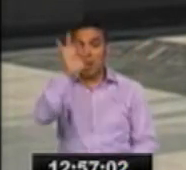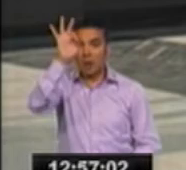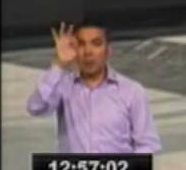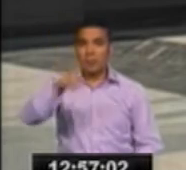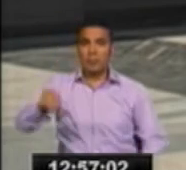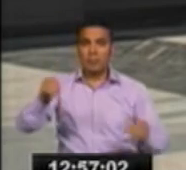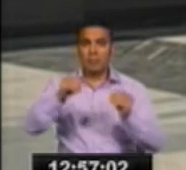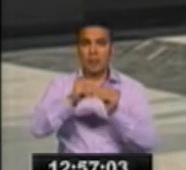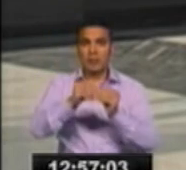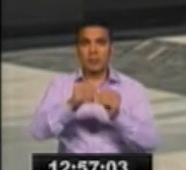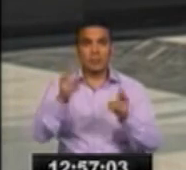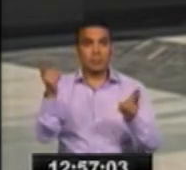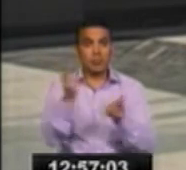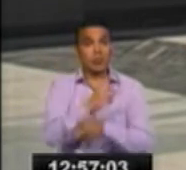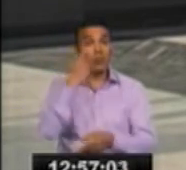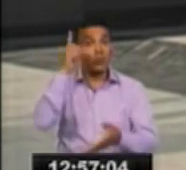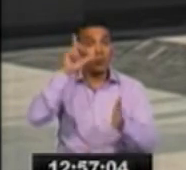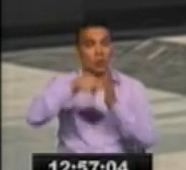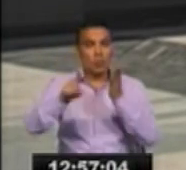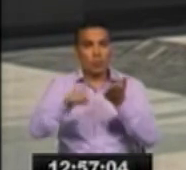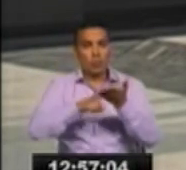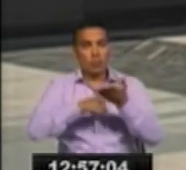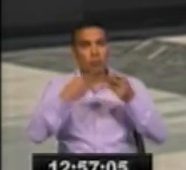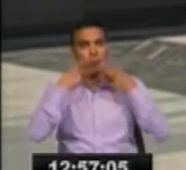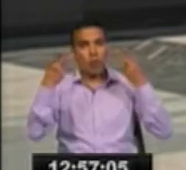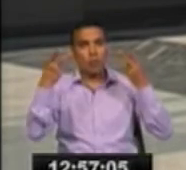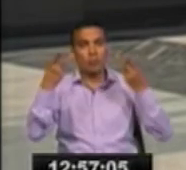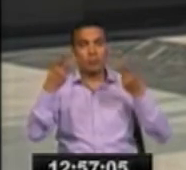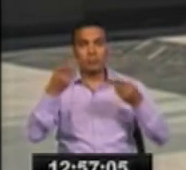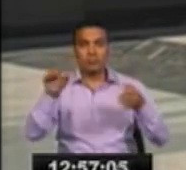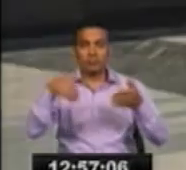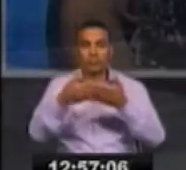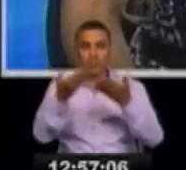los más emblemáticos para hacer audiencias públicas. Hasta aquí nuestro informe. Buenas tardes.